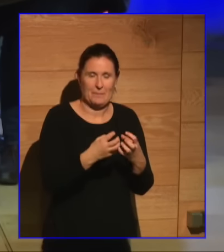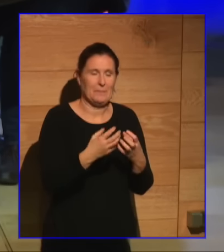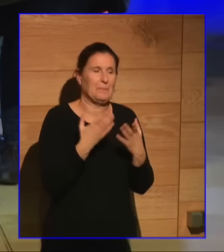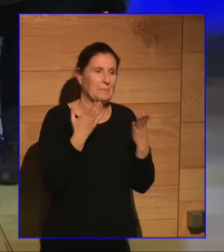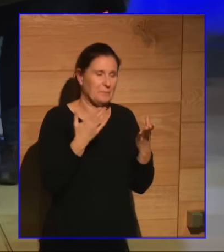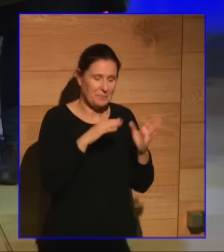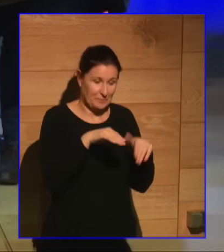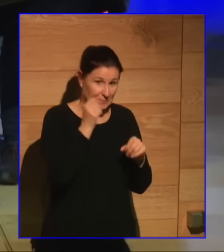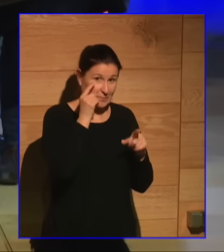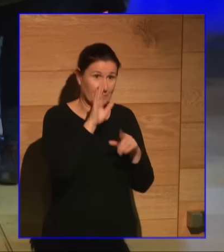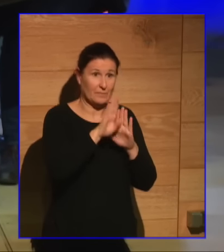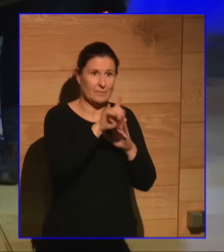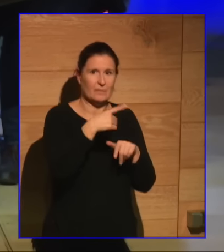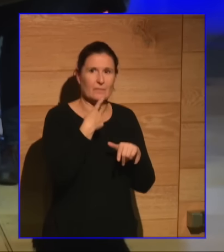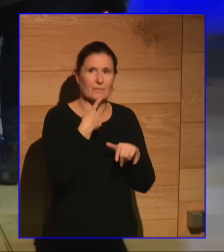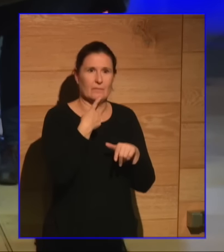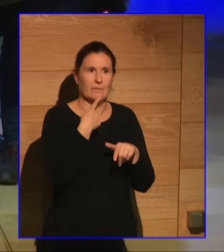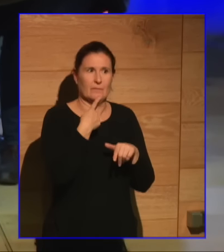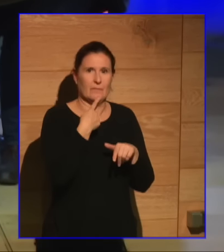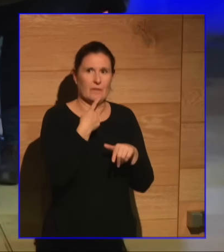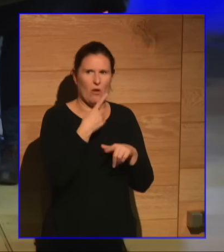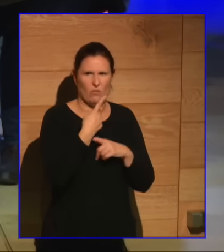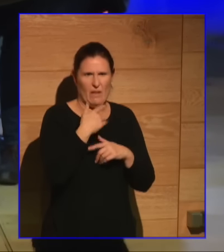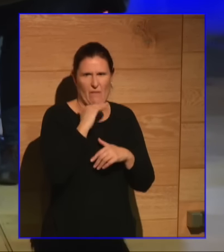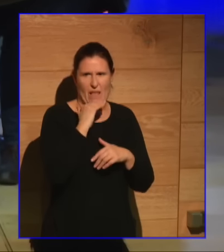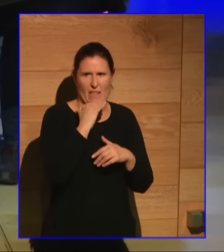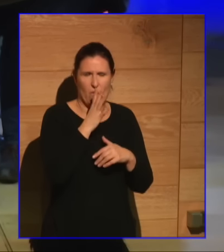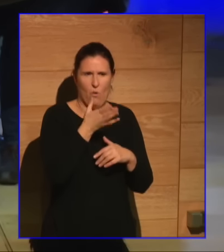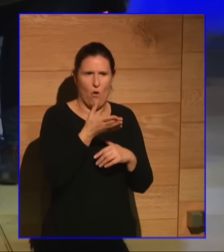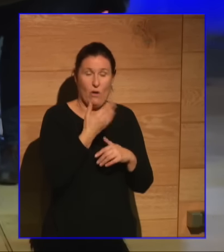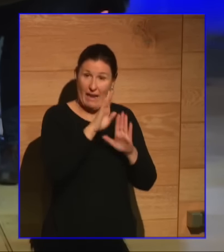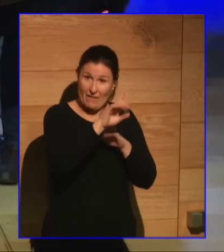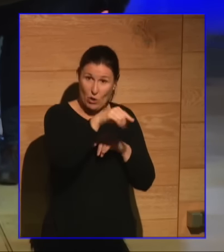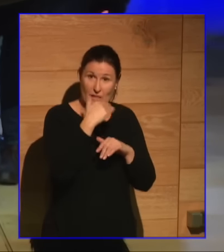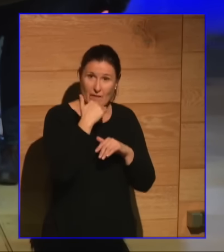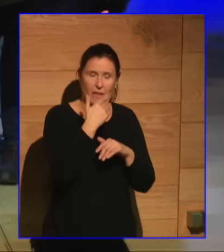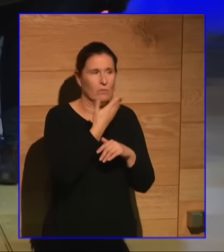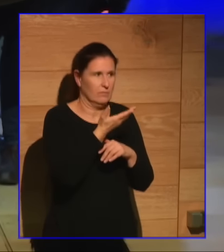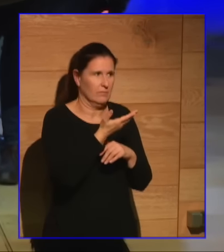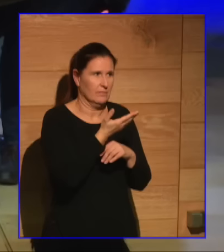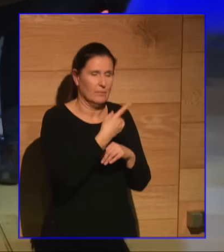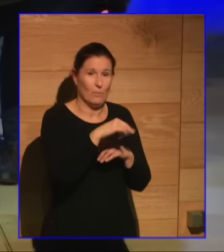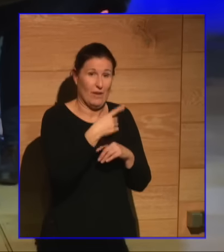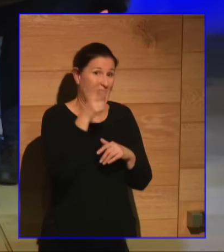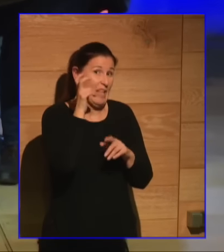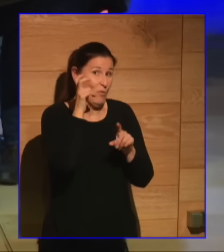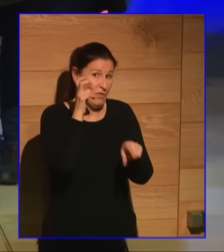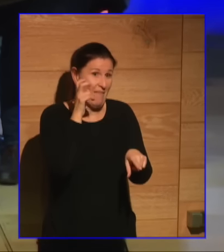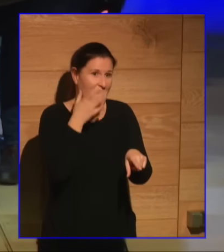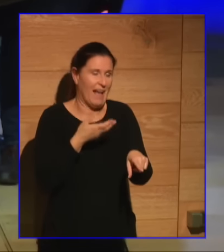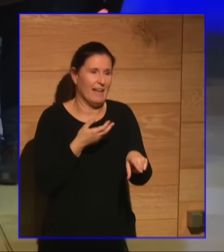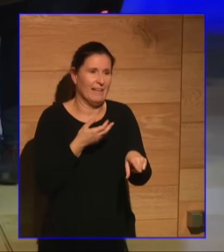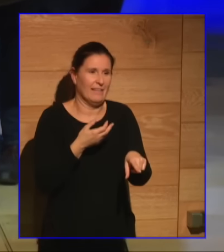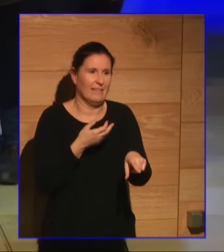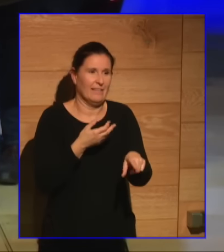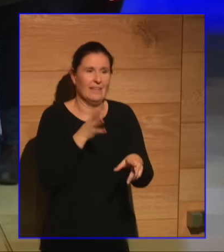que el otro estaba muy enfadado. Porque, claro, la señal... El vecino. El vecino, la señal le llegaba a scramblet. Dice, hombre, es que ahora me sale